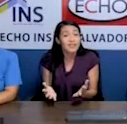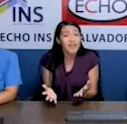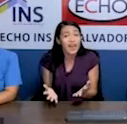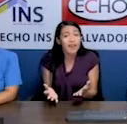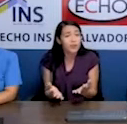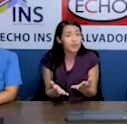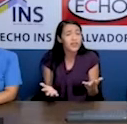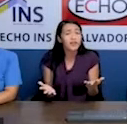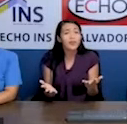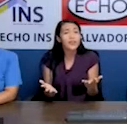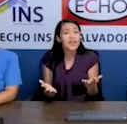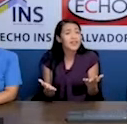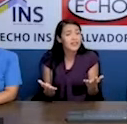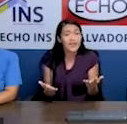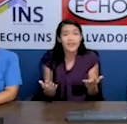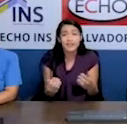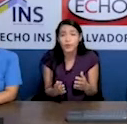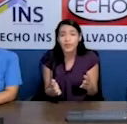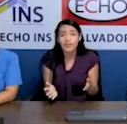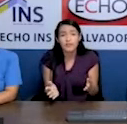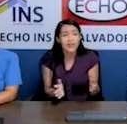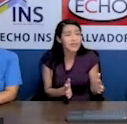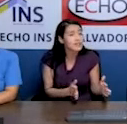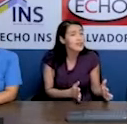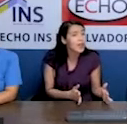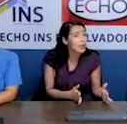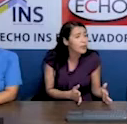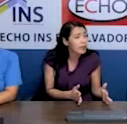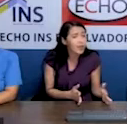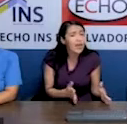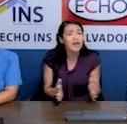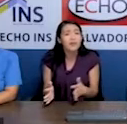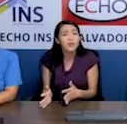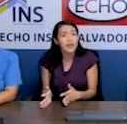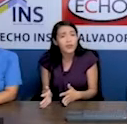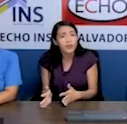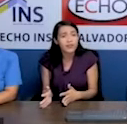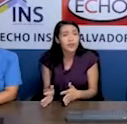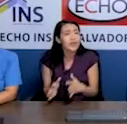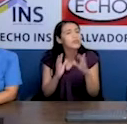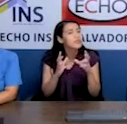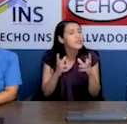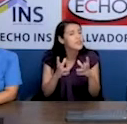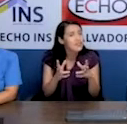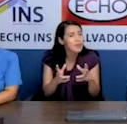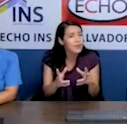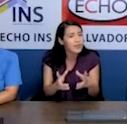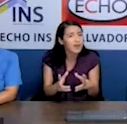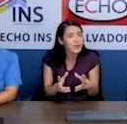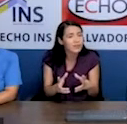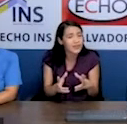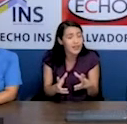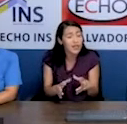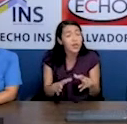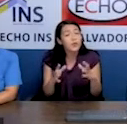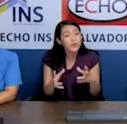paliativas? La disnea, como ustedes recordarán, la disnea se puede clasificar desde grado 1 hasta un grado 4, entonces no necesariamente